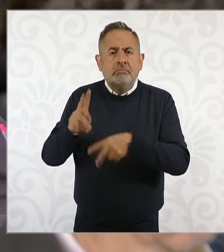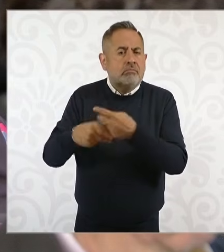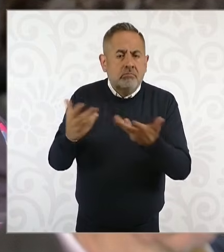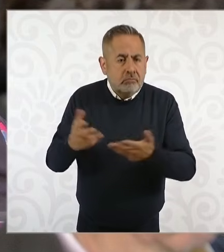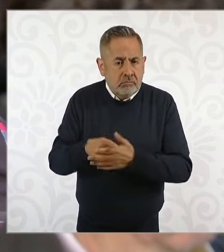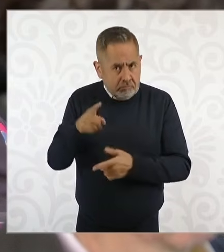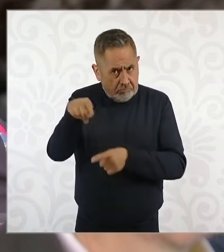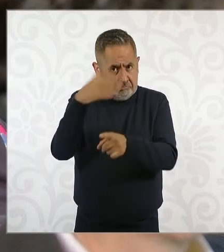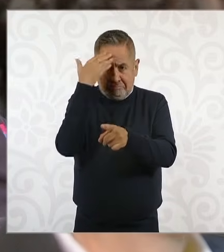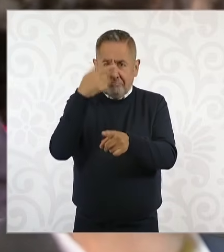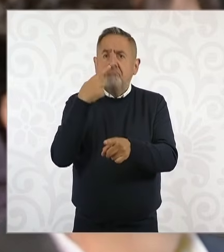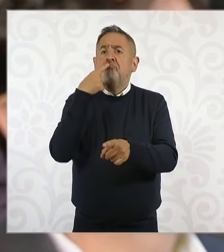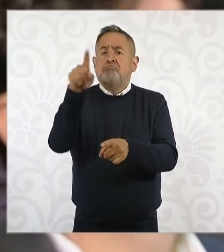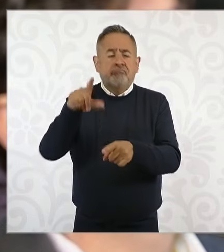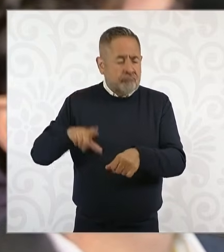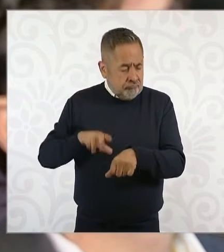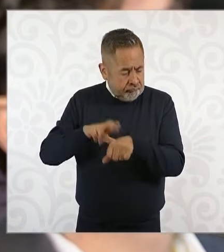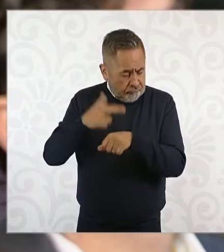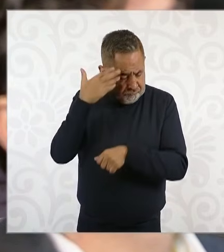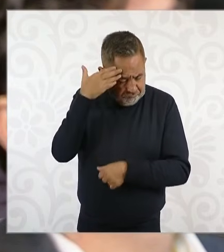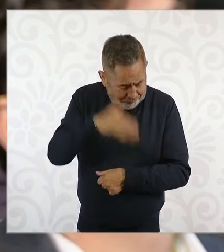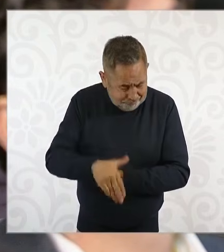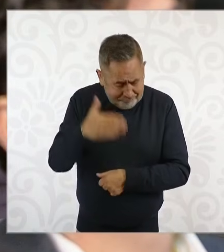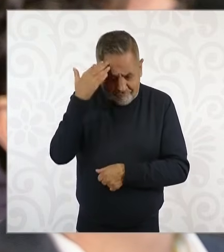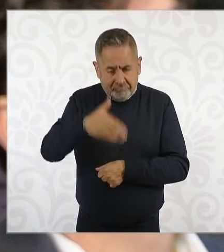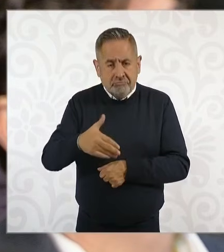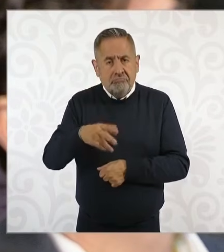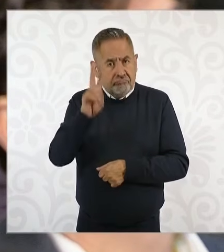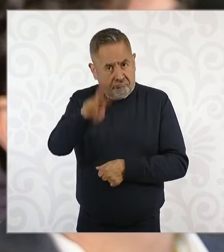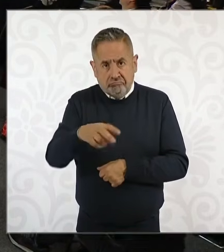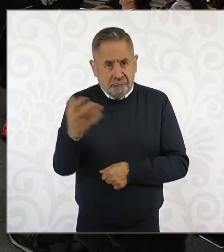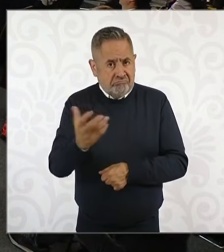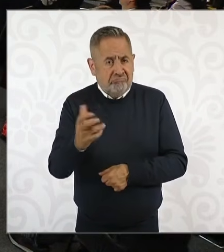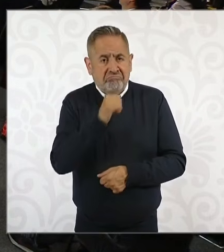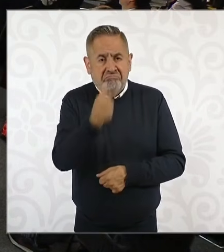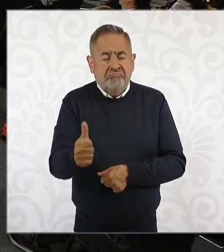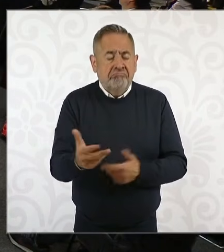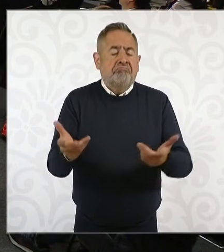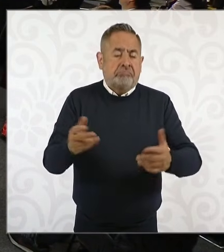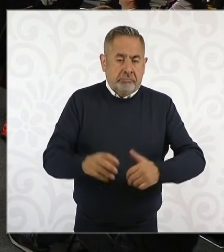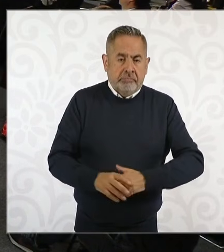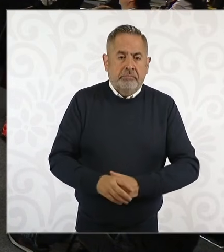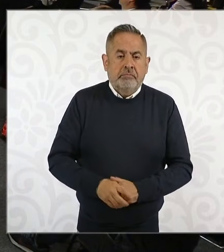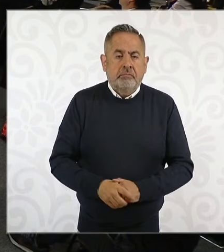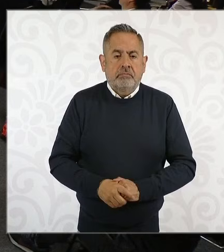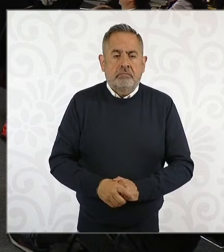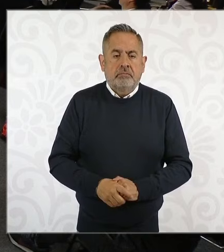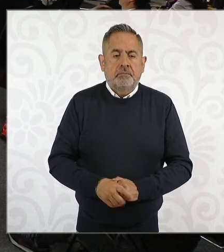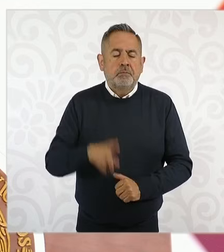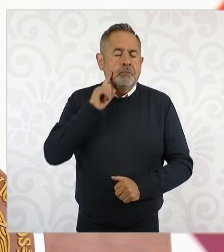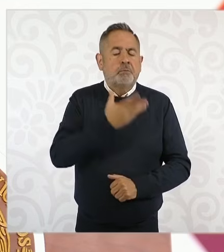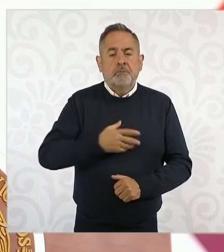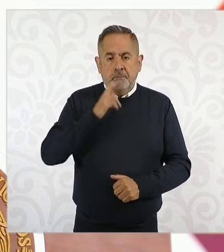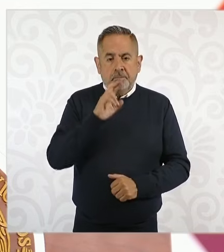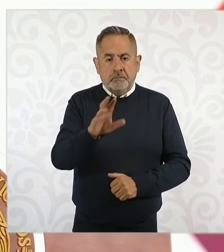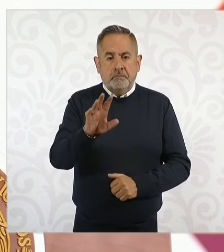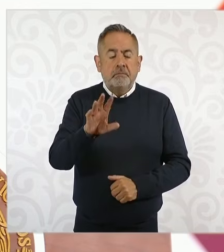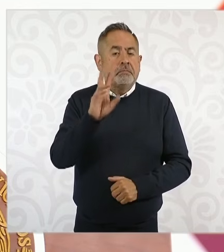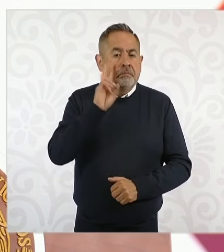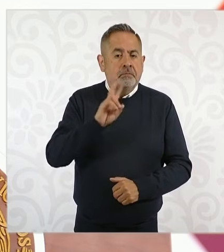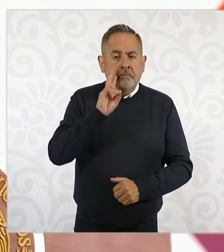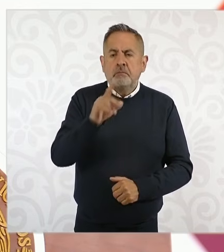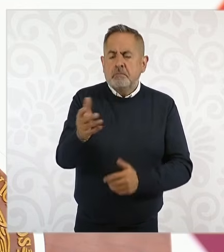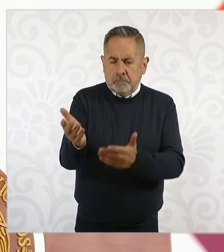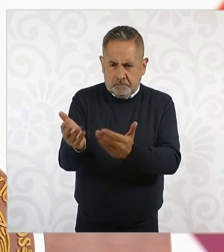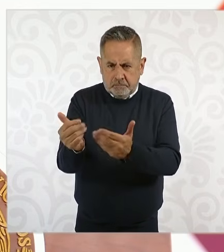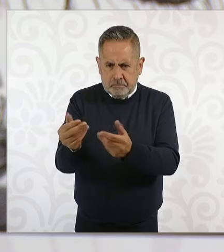que hoy conocen del caso, como la gobernadora, y pues desgraciadamente no han hecho nada? Bueno, sí es factible que nos des el